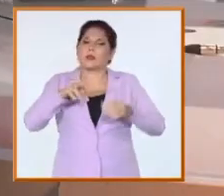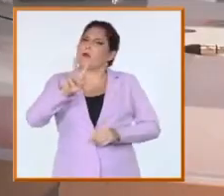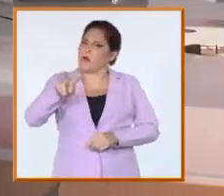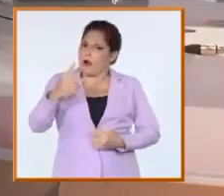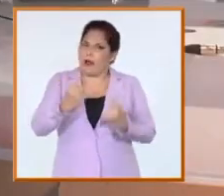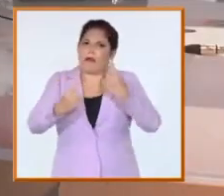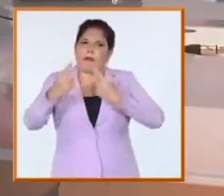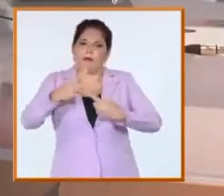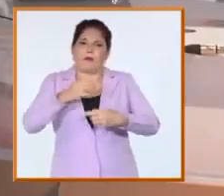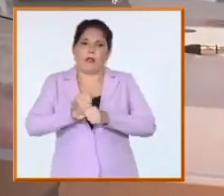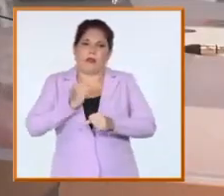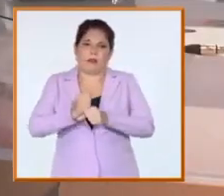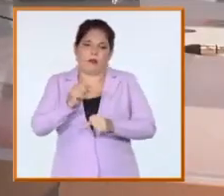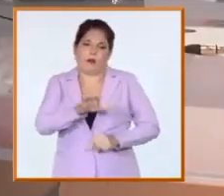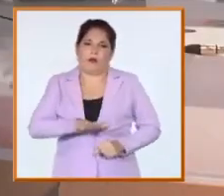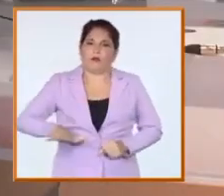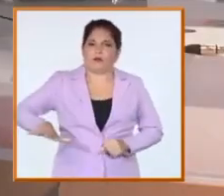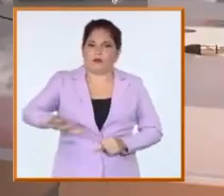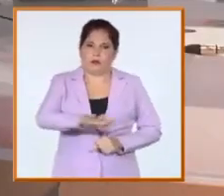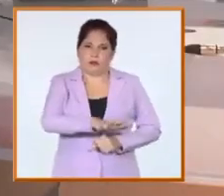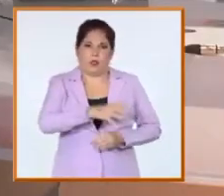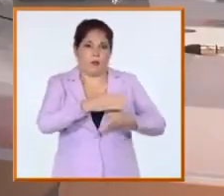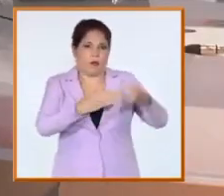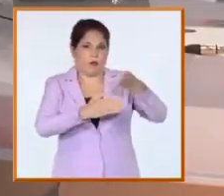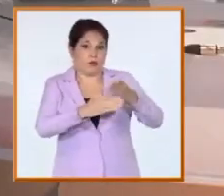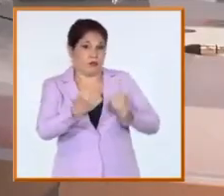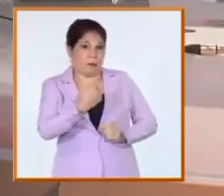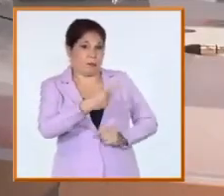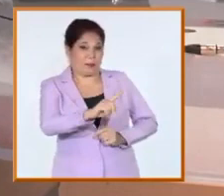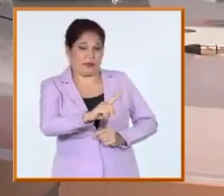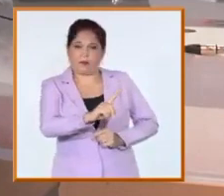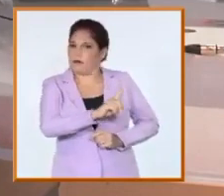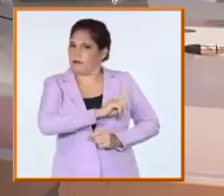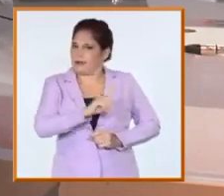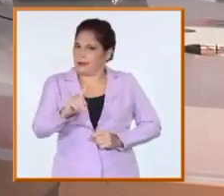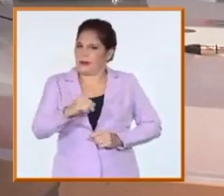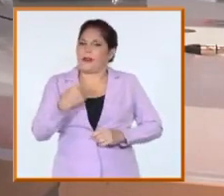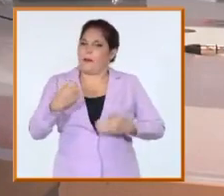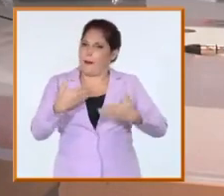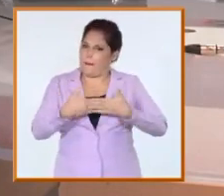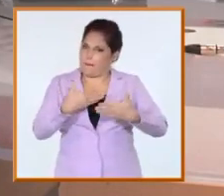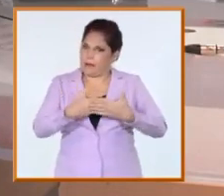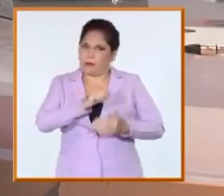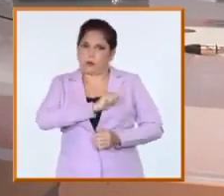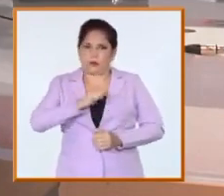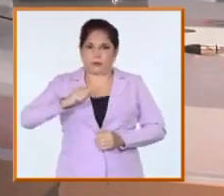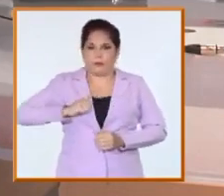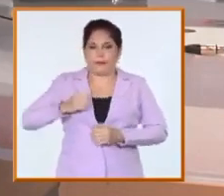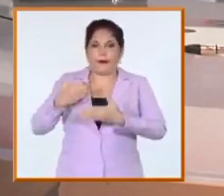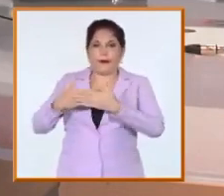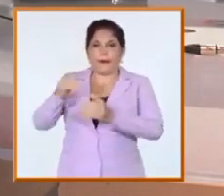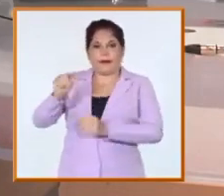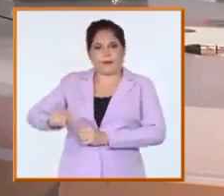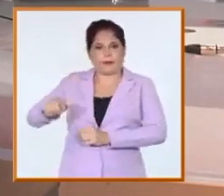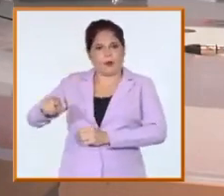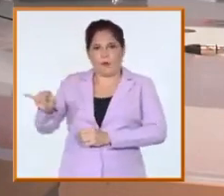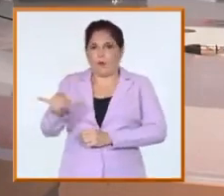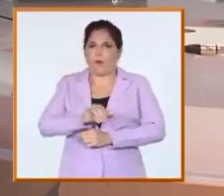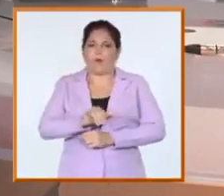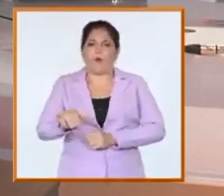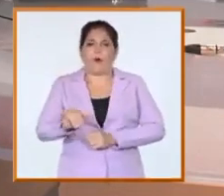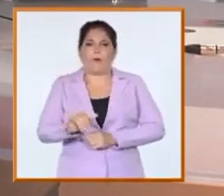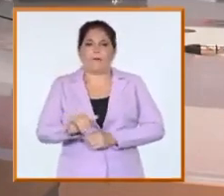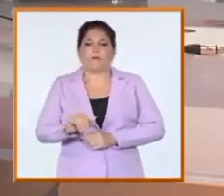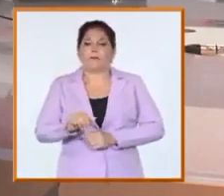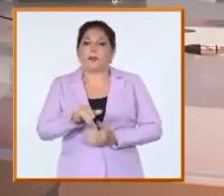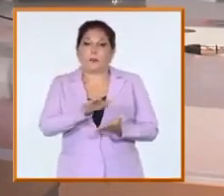en nuestra sociedad y en el sector de la construcción para enfrentar desafíos tremendos como los que tenemos ministro en la vivienda es un